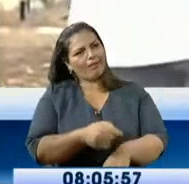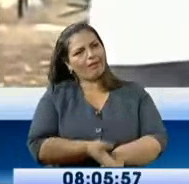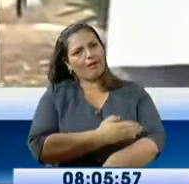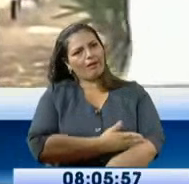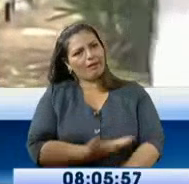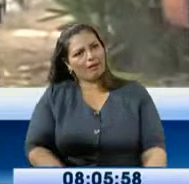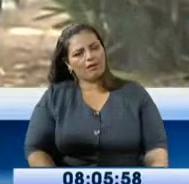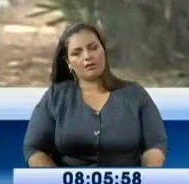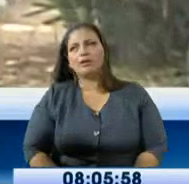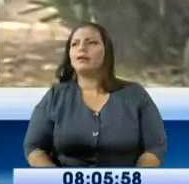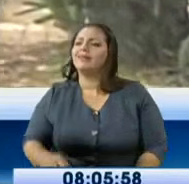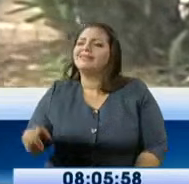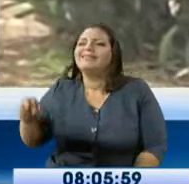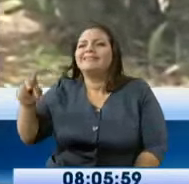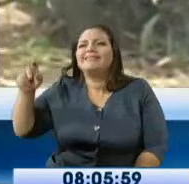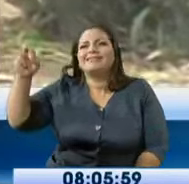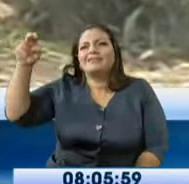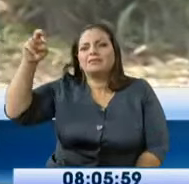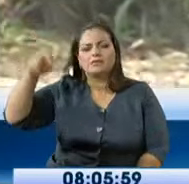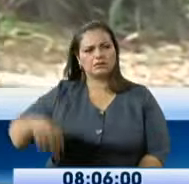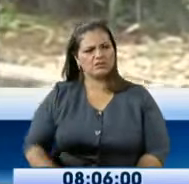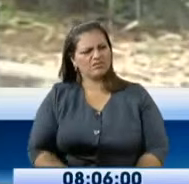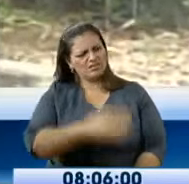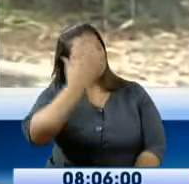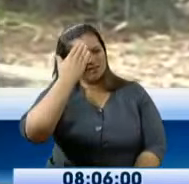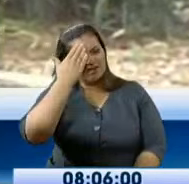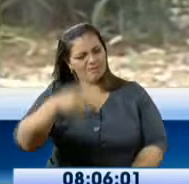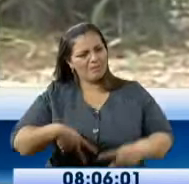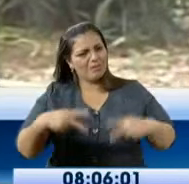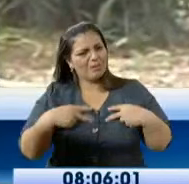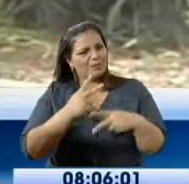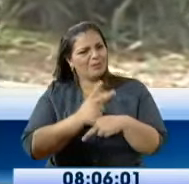puente. Ya, oiga, por estar apurado, ¿usted arriesgó su vida así, señor?